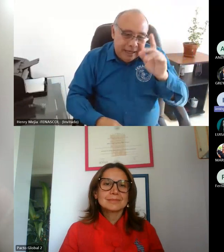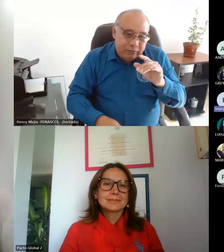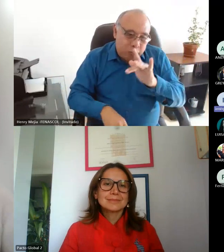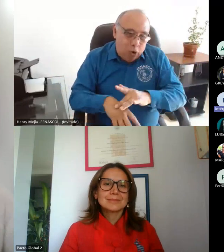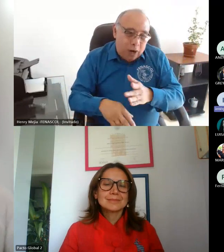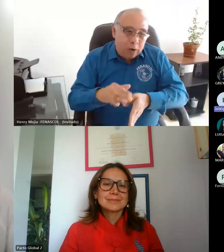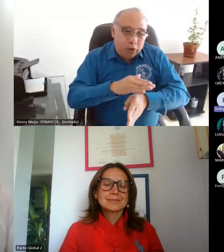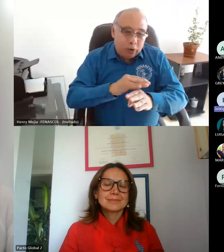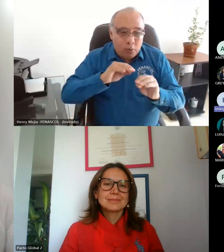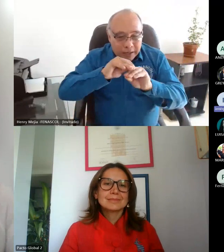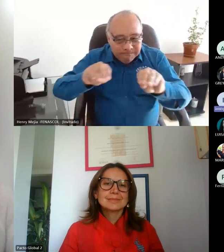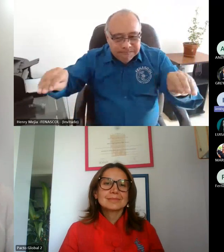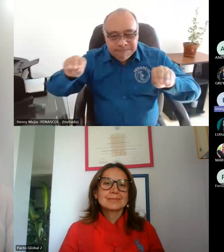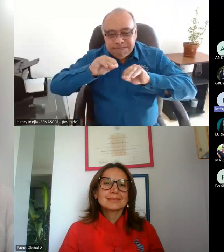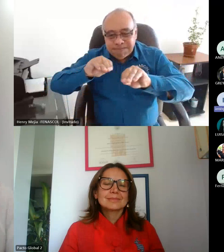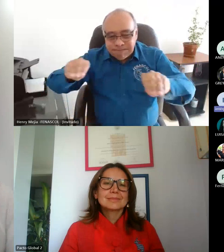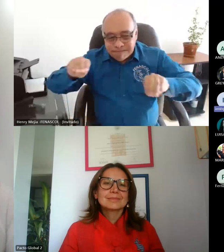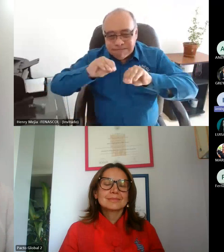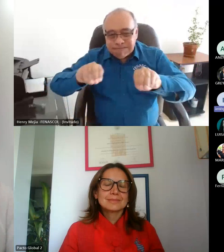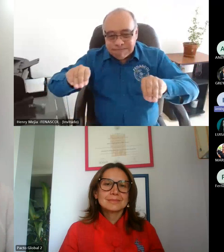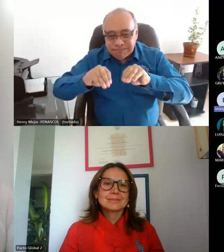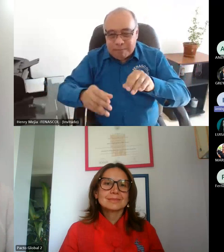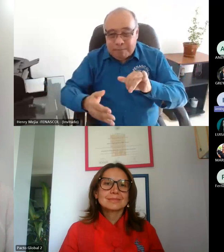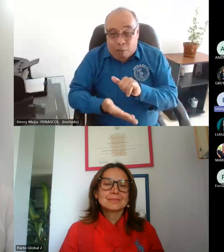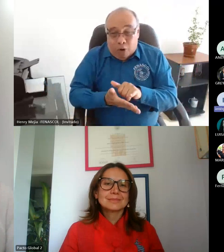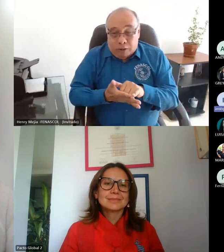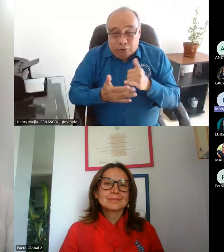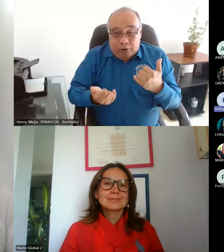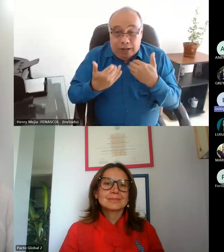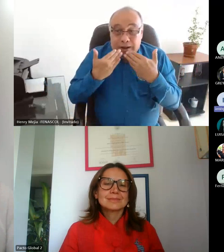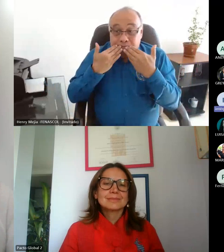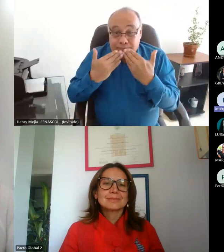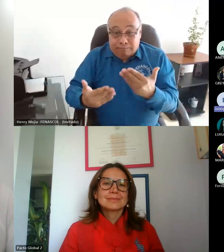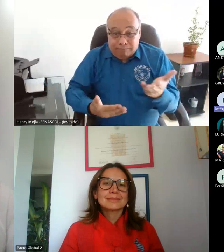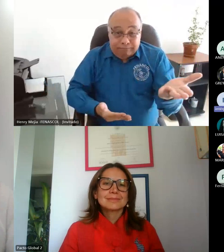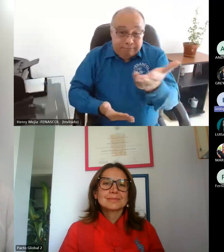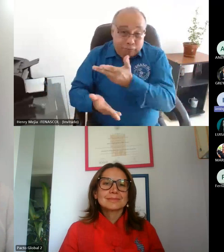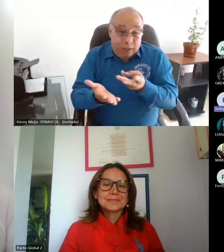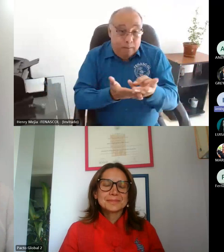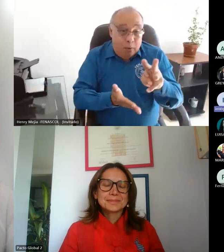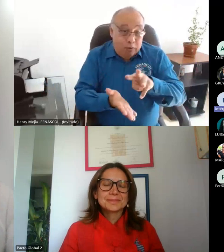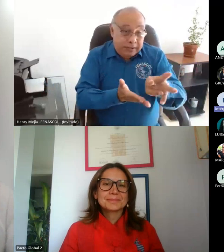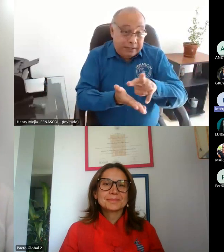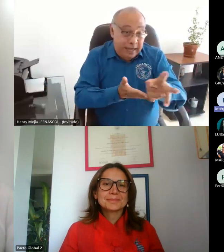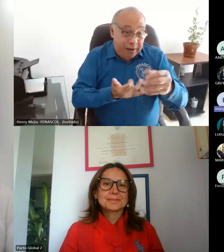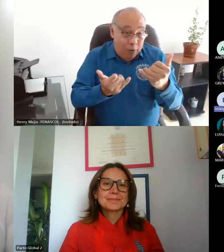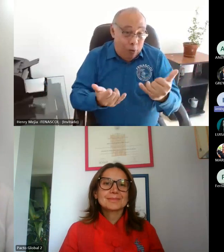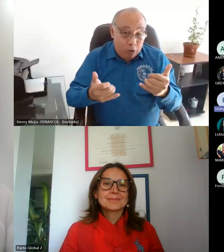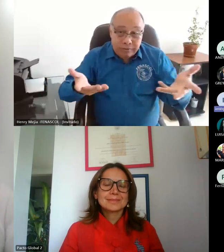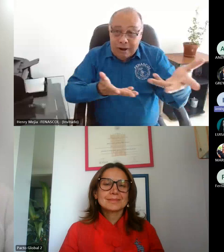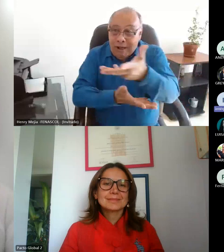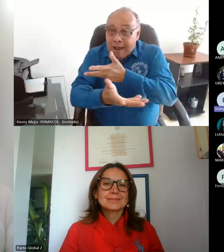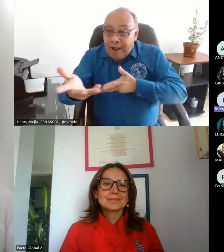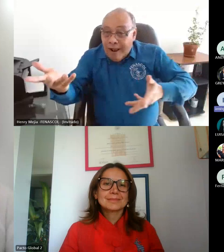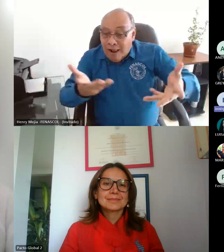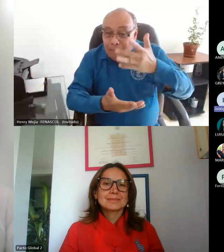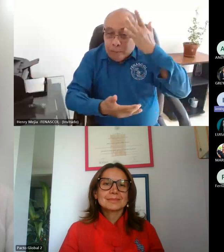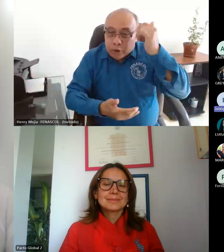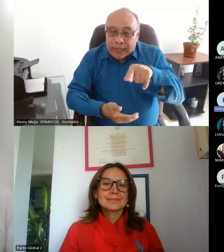noticieros pero parece que Todavía siguen en no no quieren cambiar de de de Estado de ignorancia eh pero pues